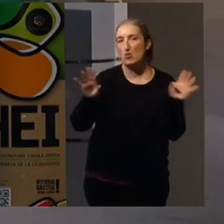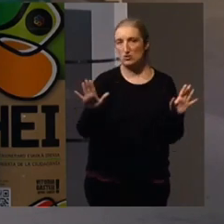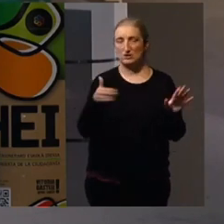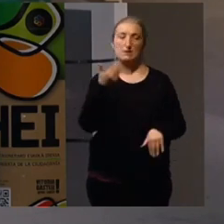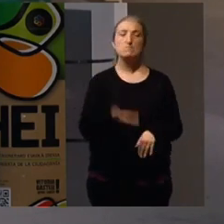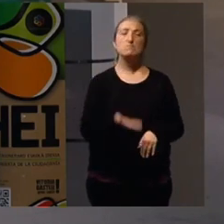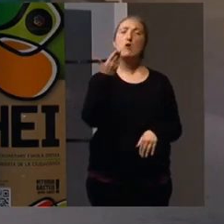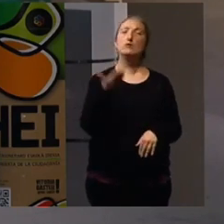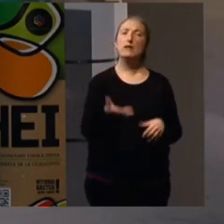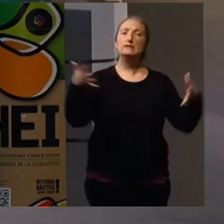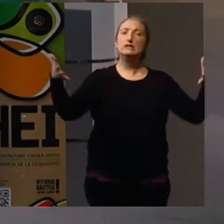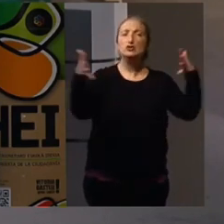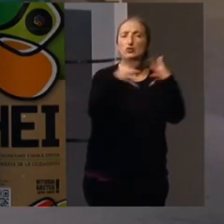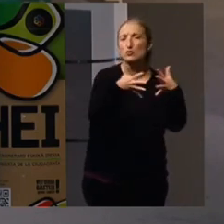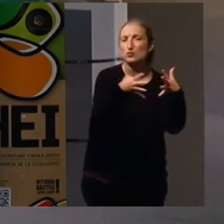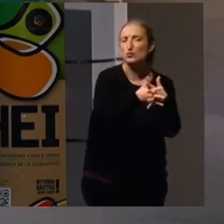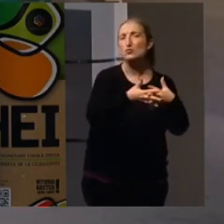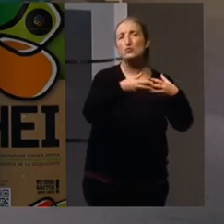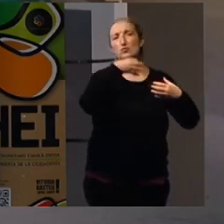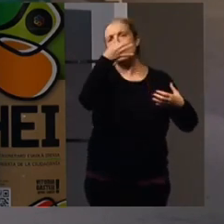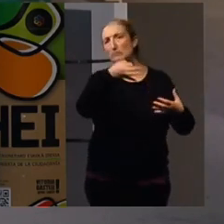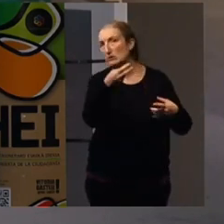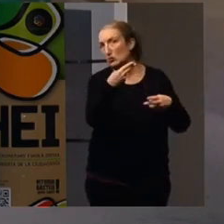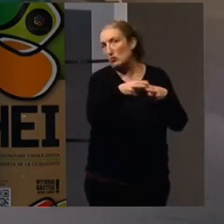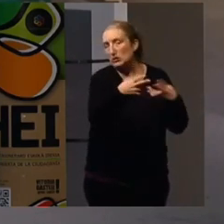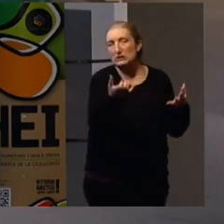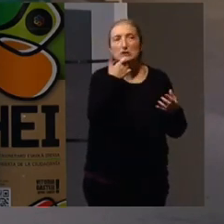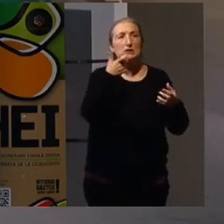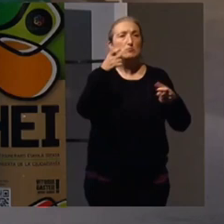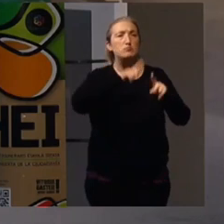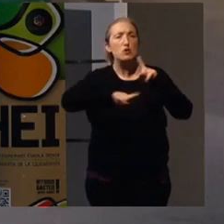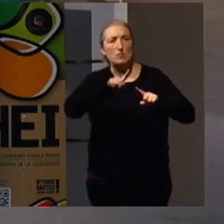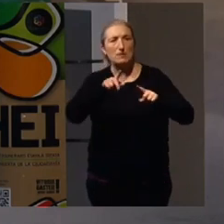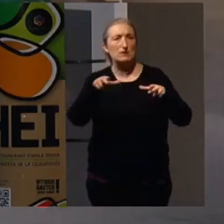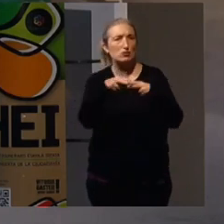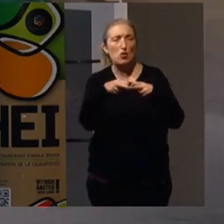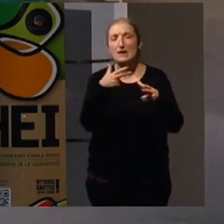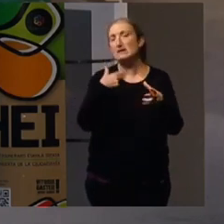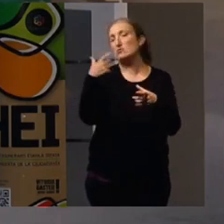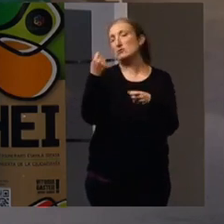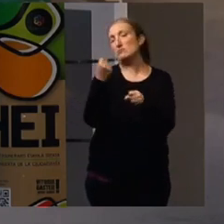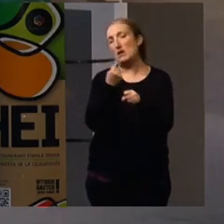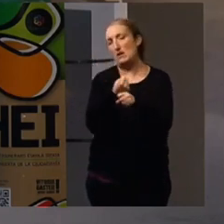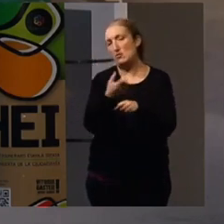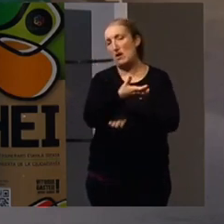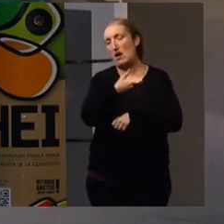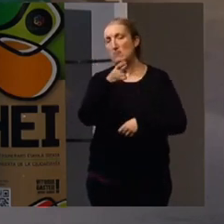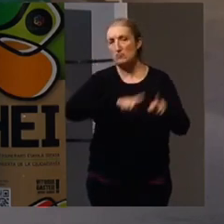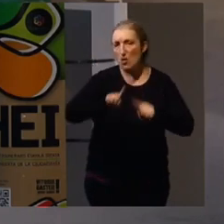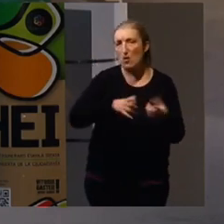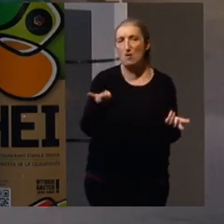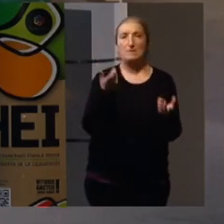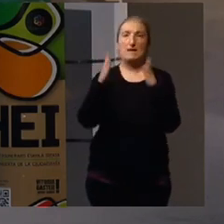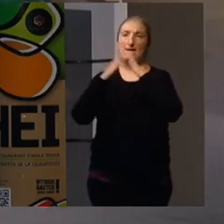aquí lo importante son las causas estructurales y los problemas sociales fundamentales son la precariedad laboral, la precariedad en la